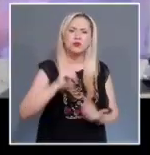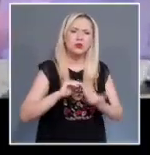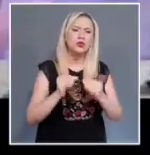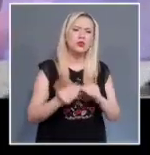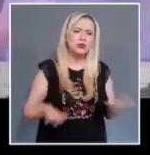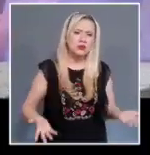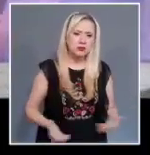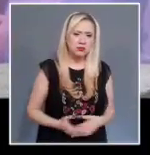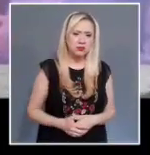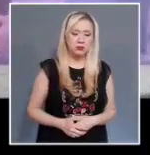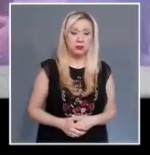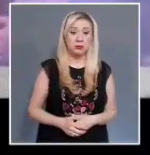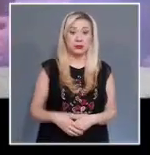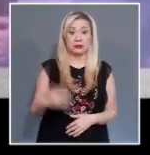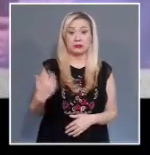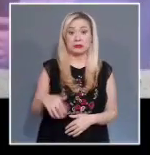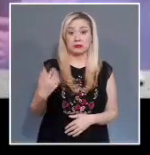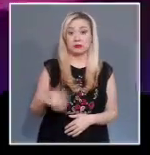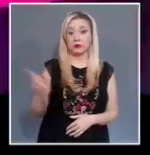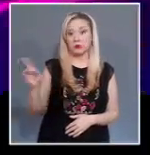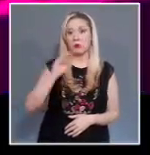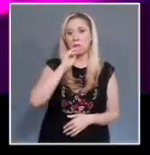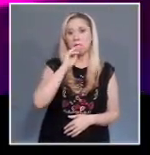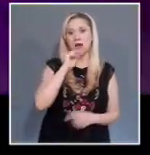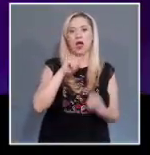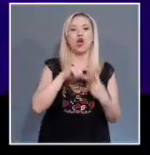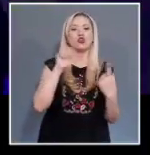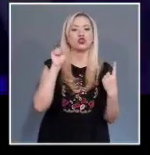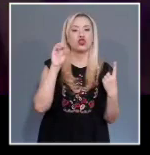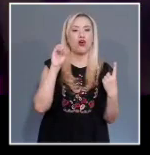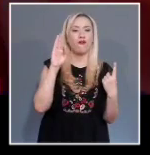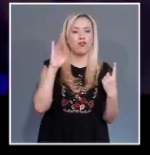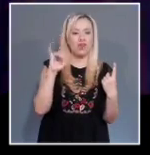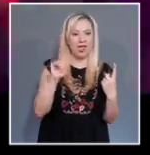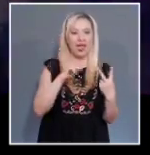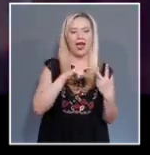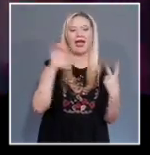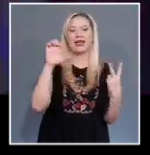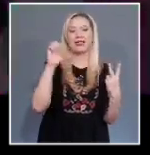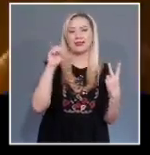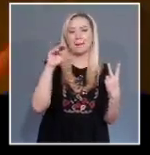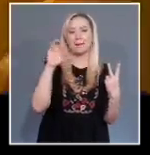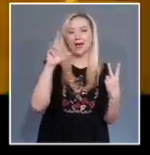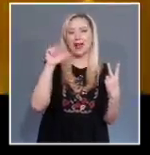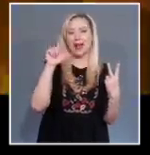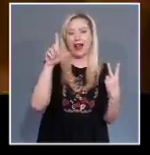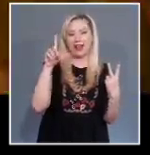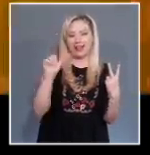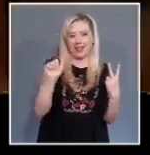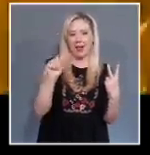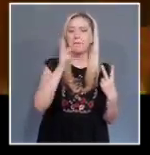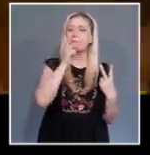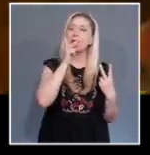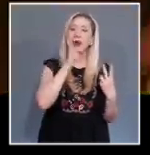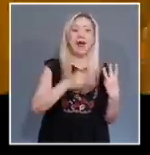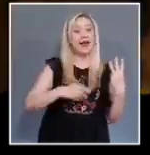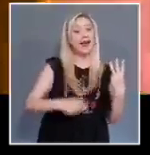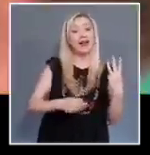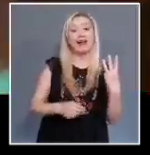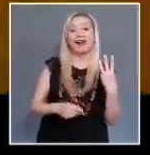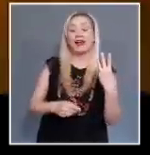Sofía y Esmeralda, quienes el año pasado, acompañadas de su padre, rumbo a un concierto, cayeron a una coladera destapada y perdieron la